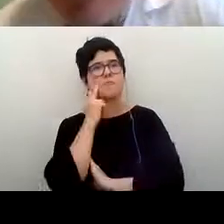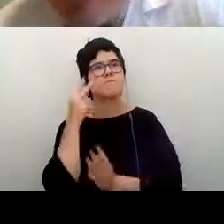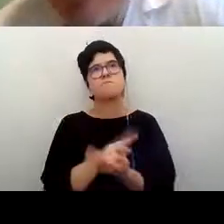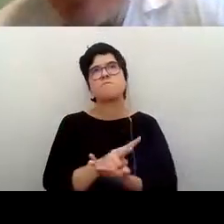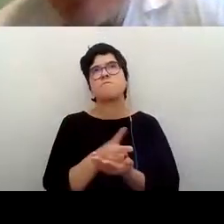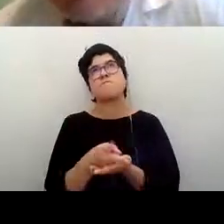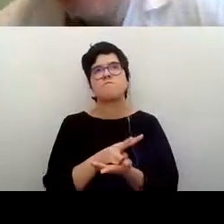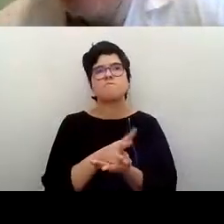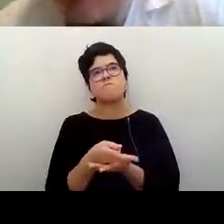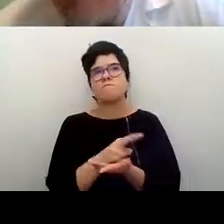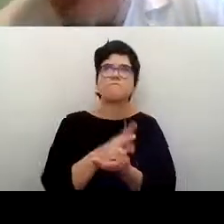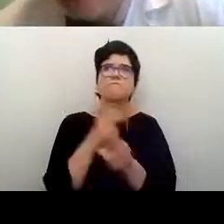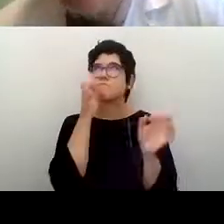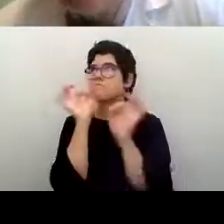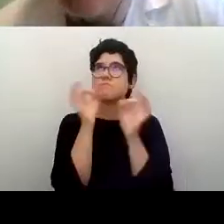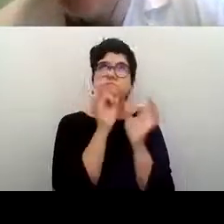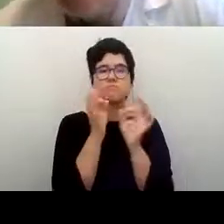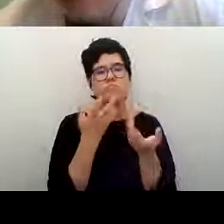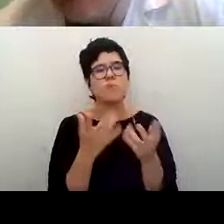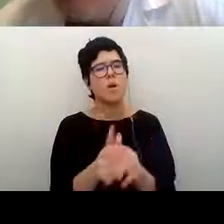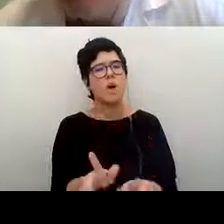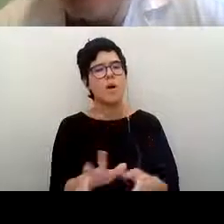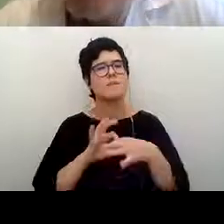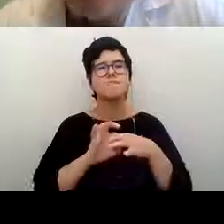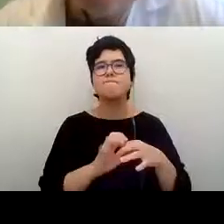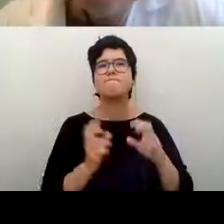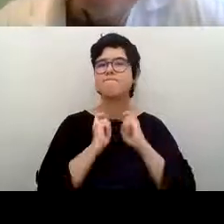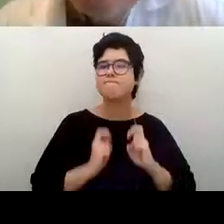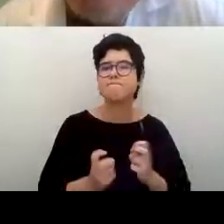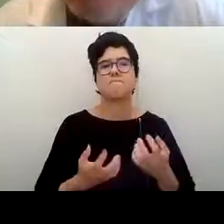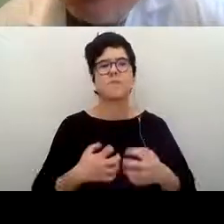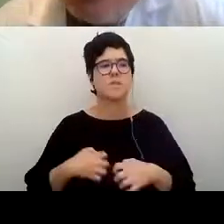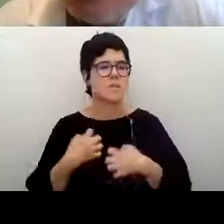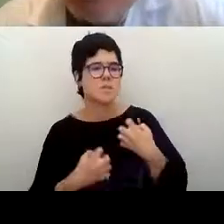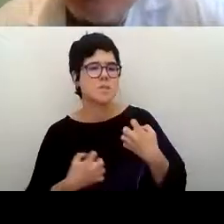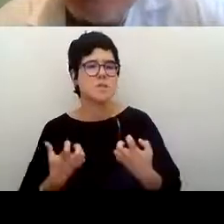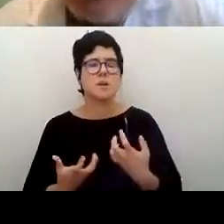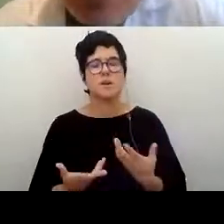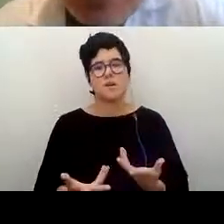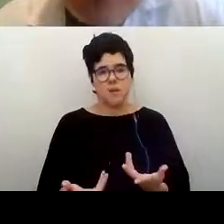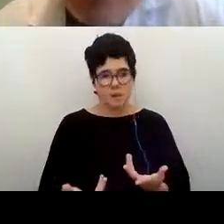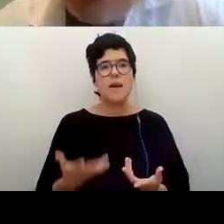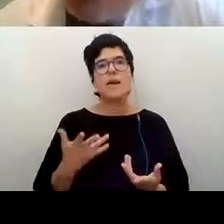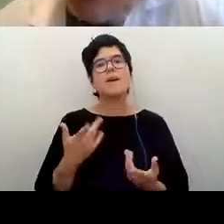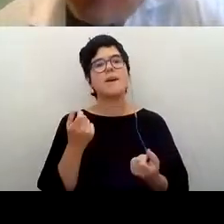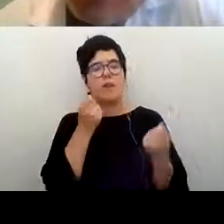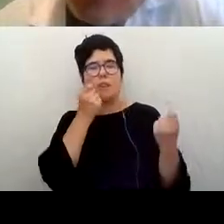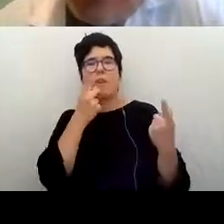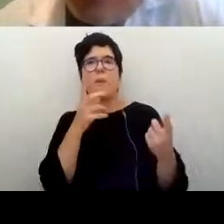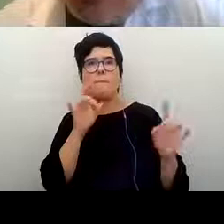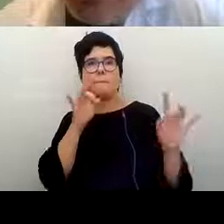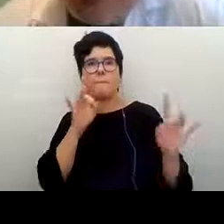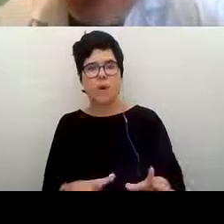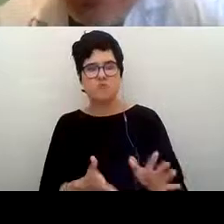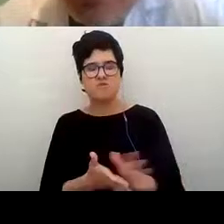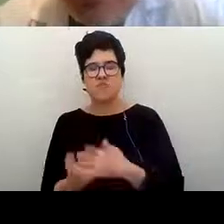más a estrés y ansiedad, irritabilidad, nerviosismo, a ir pasado de vueltas. Y el insomnio por despertares precoces, es decir, te